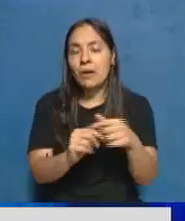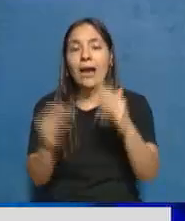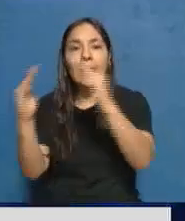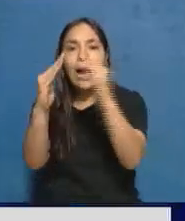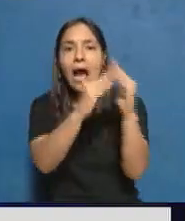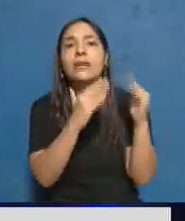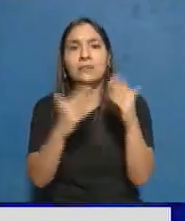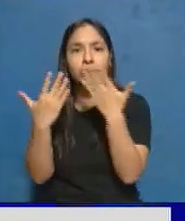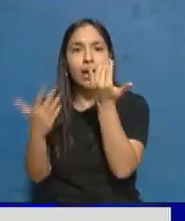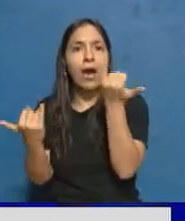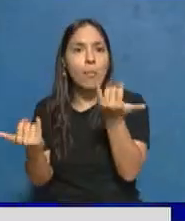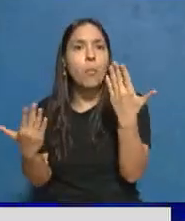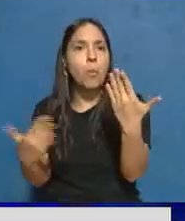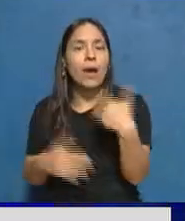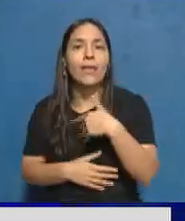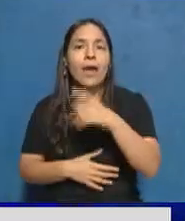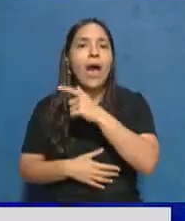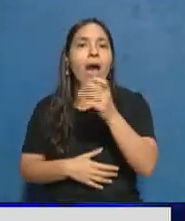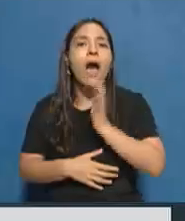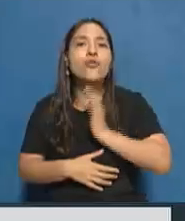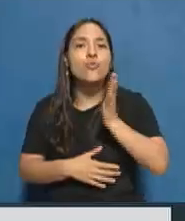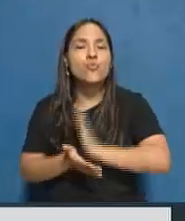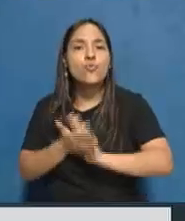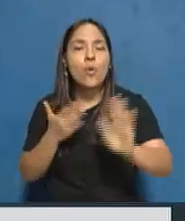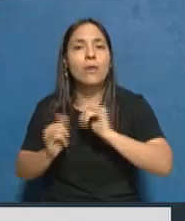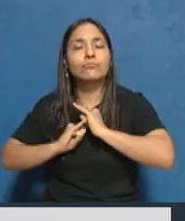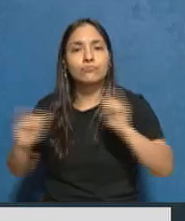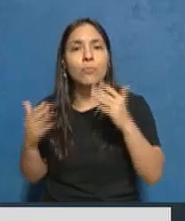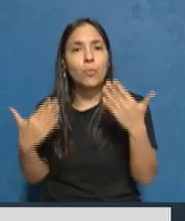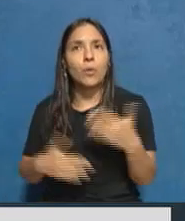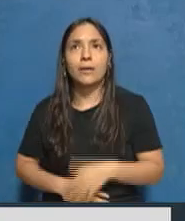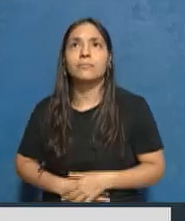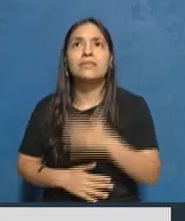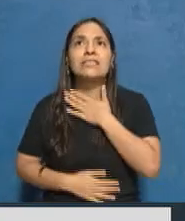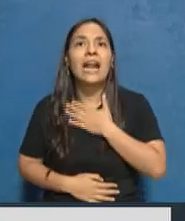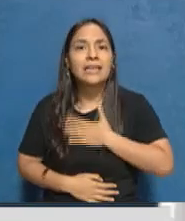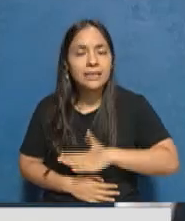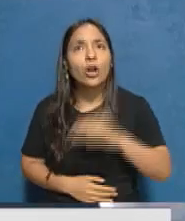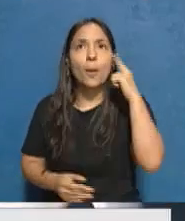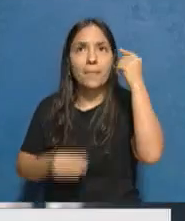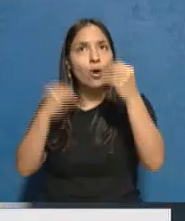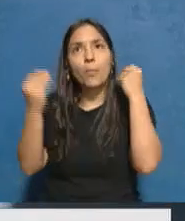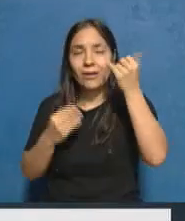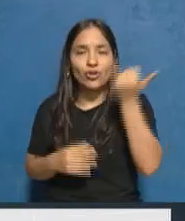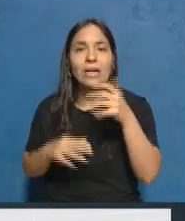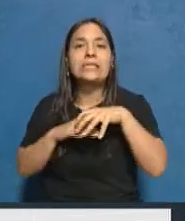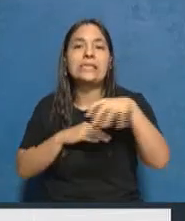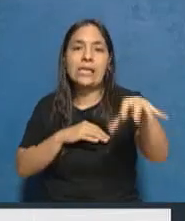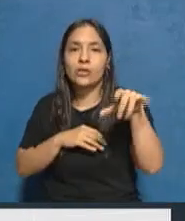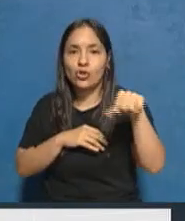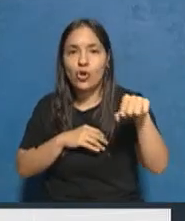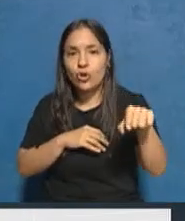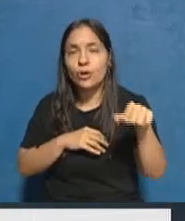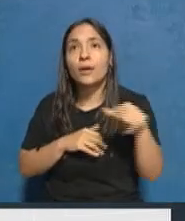casas disponibles para pasar Año Nuevo. Viene tranquilo, no hay, o sea, hay preocupación en el sector, sobre todo